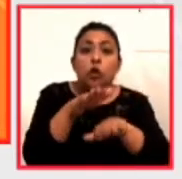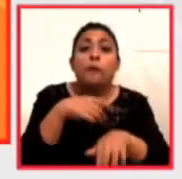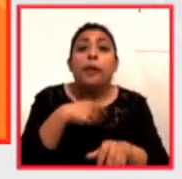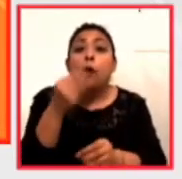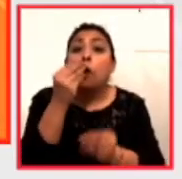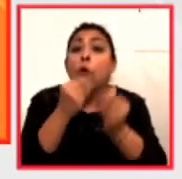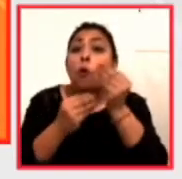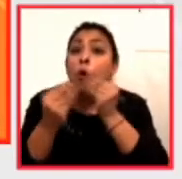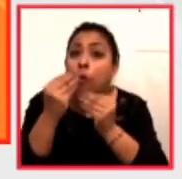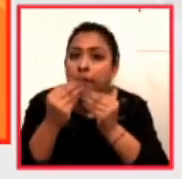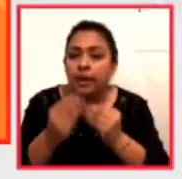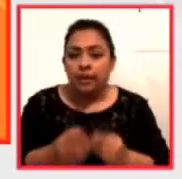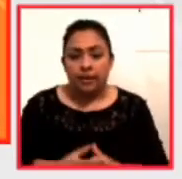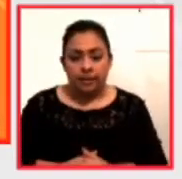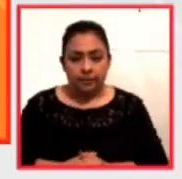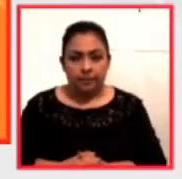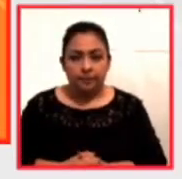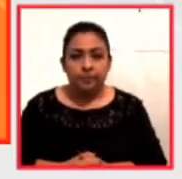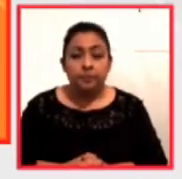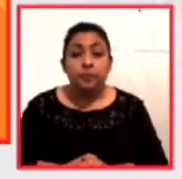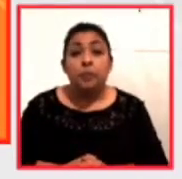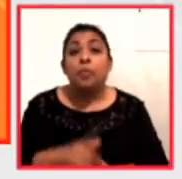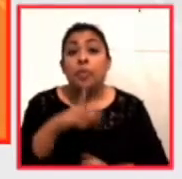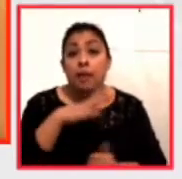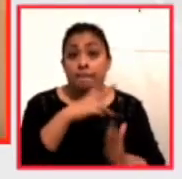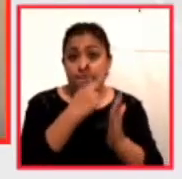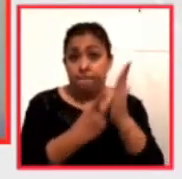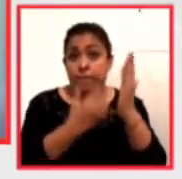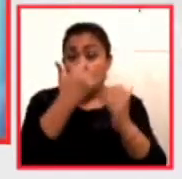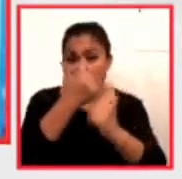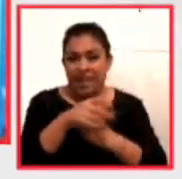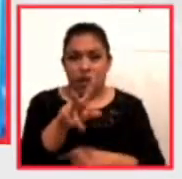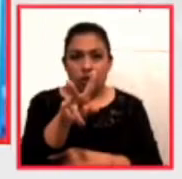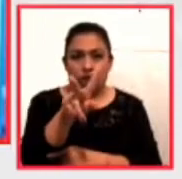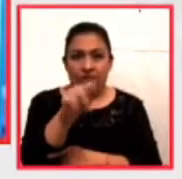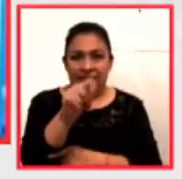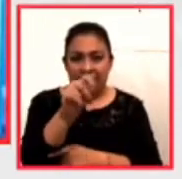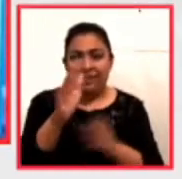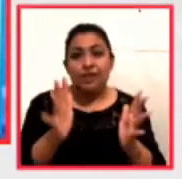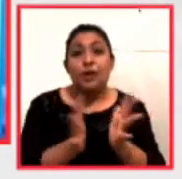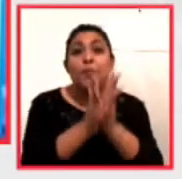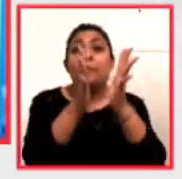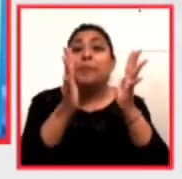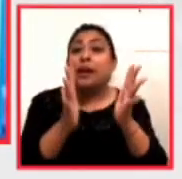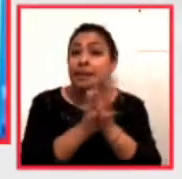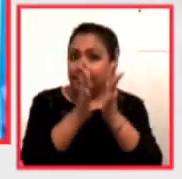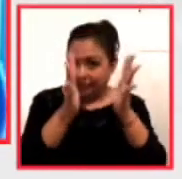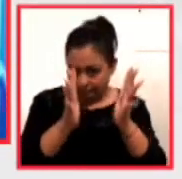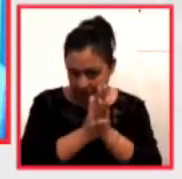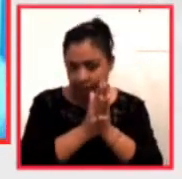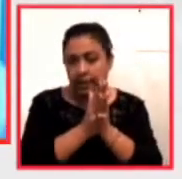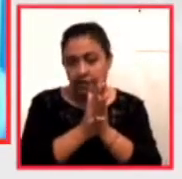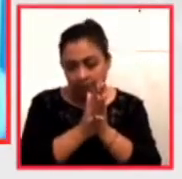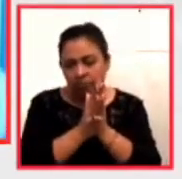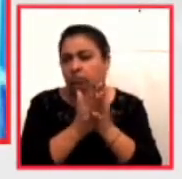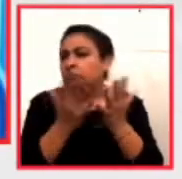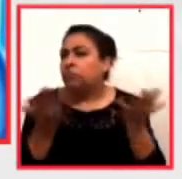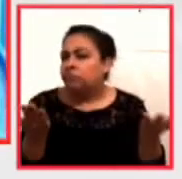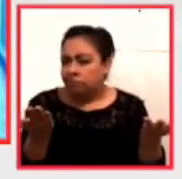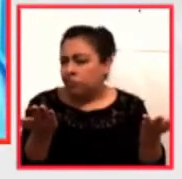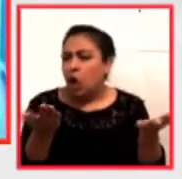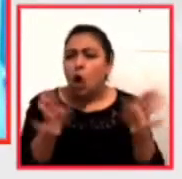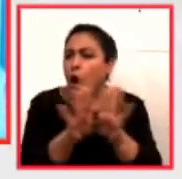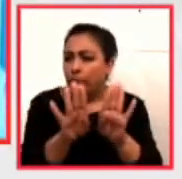alimentación. Es un proyecto de televisión participativa. ¿Qué quiere decir